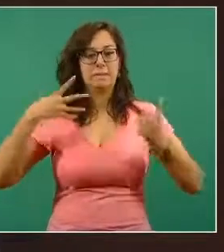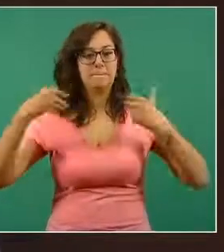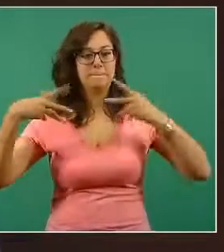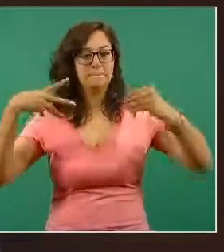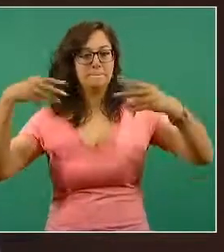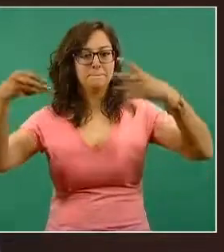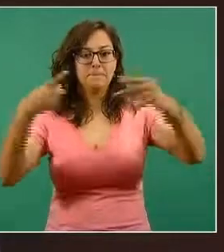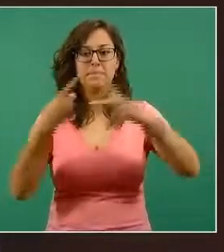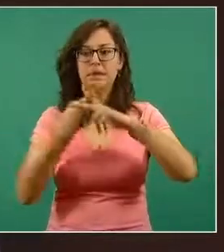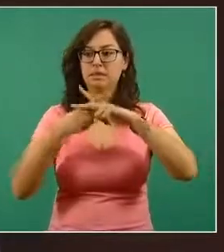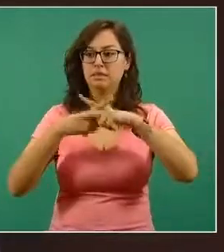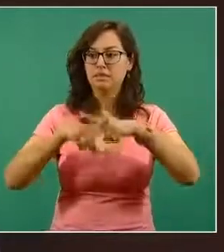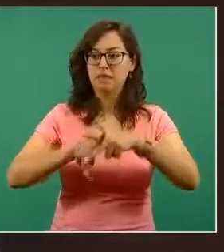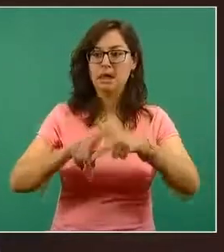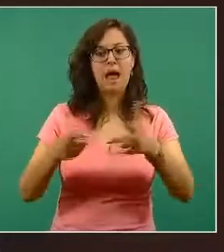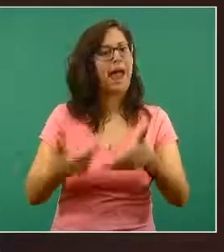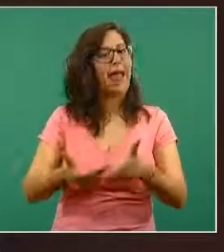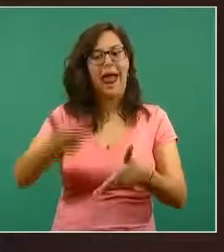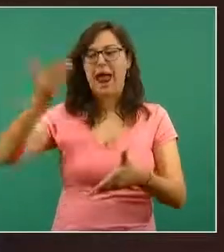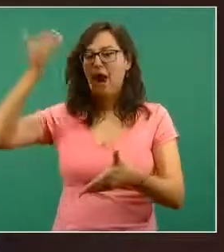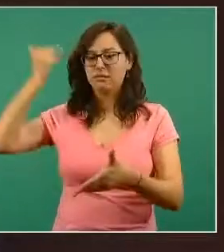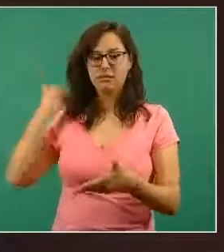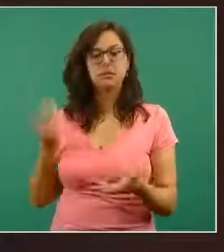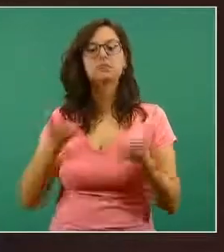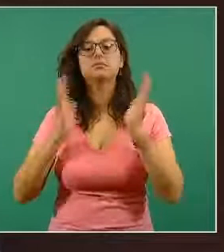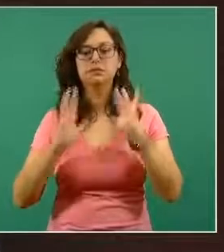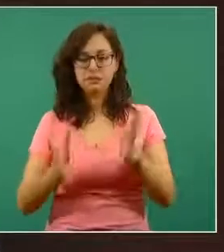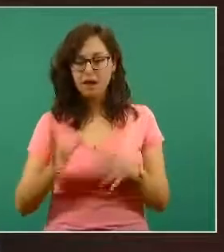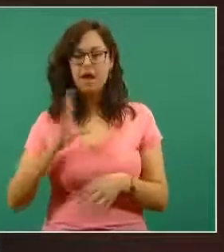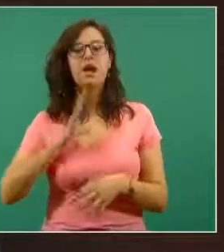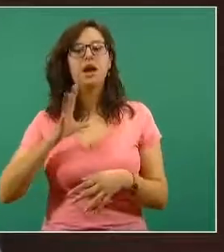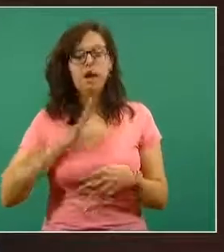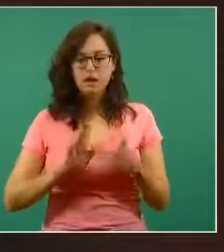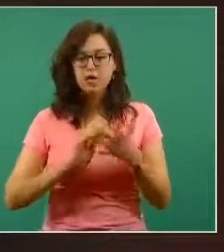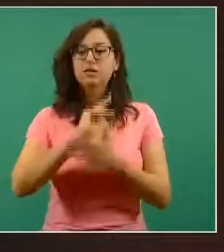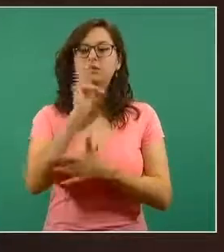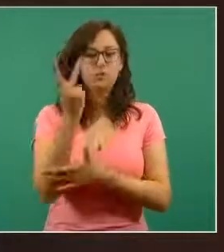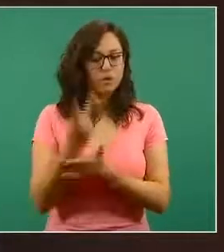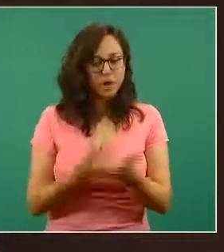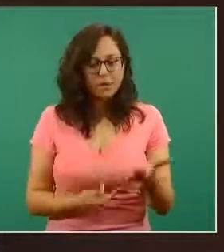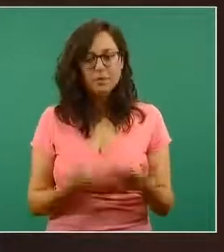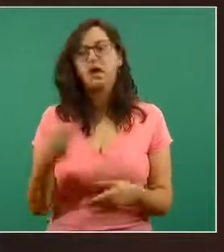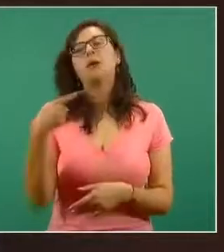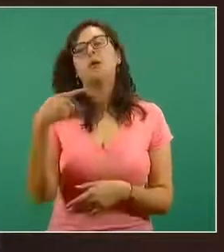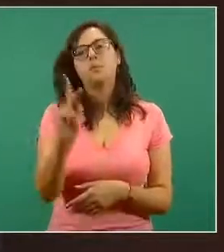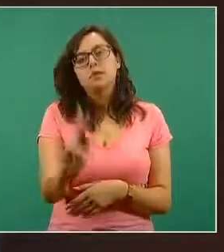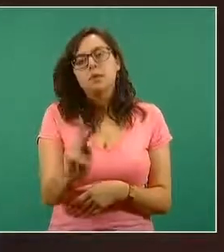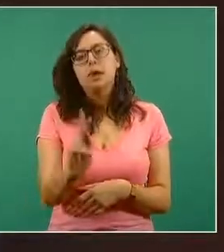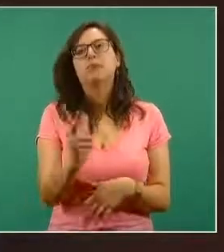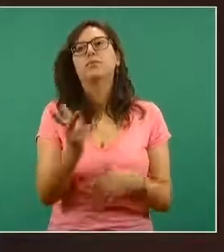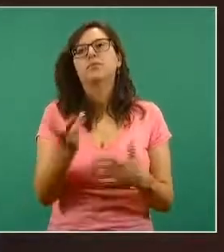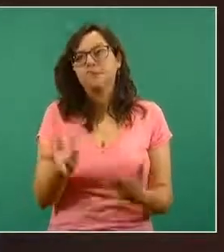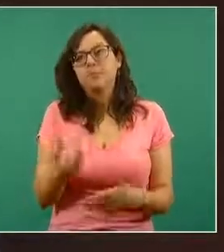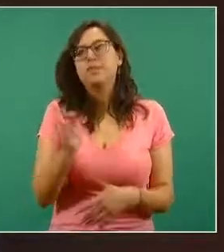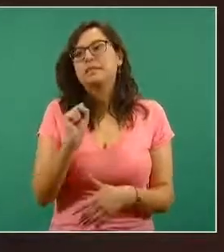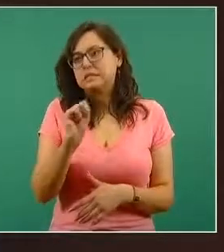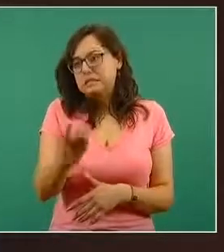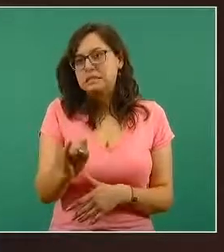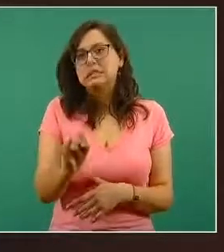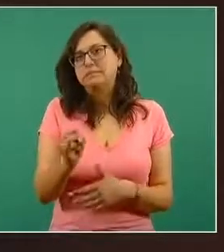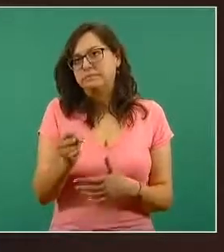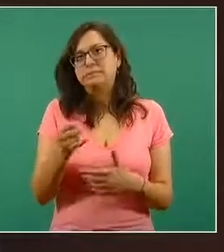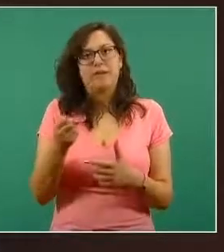en la transformación en el sector salud es la necesidad de cubrir esta gran